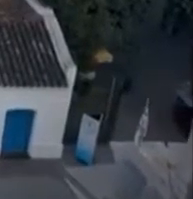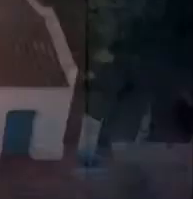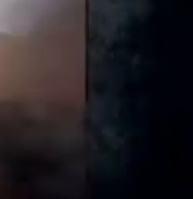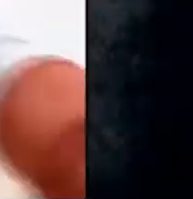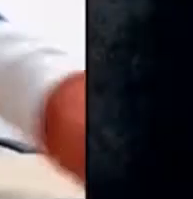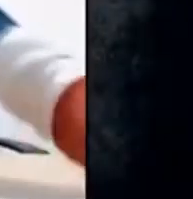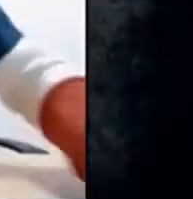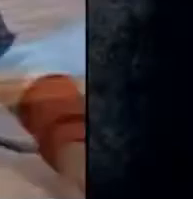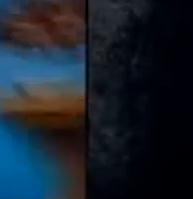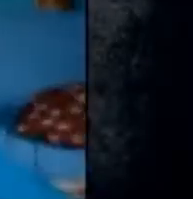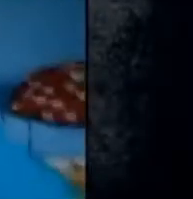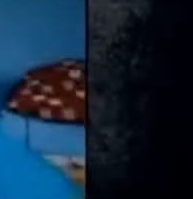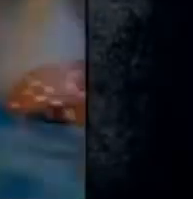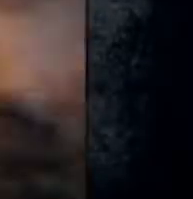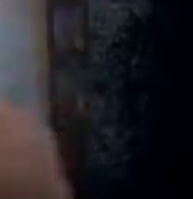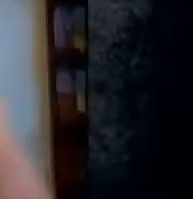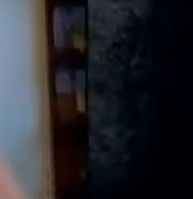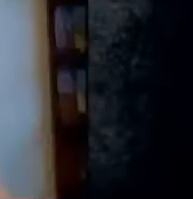i